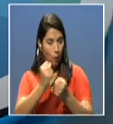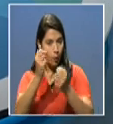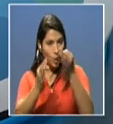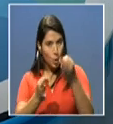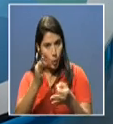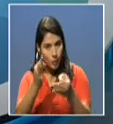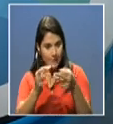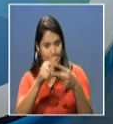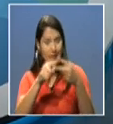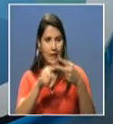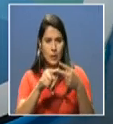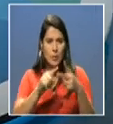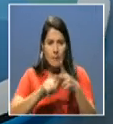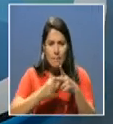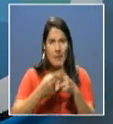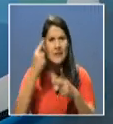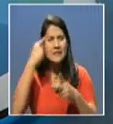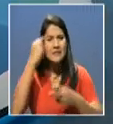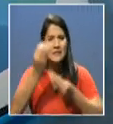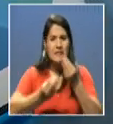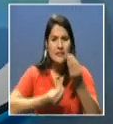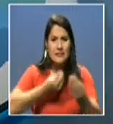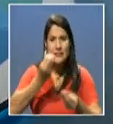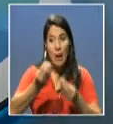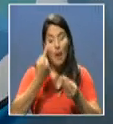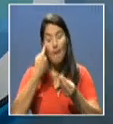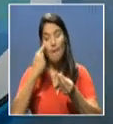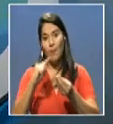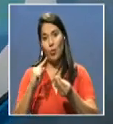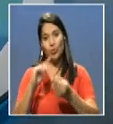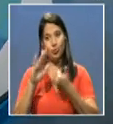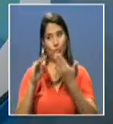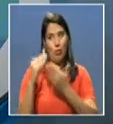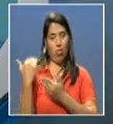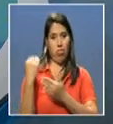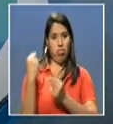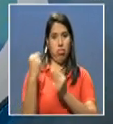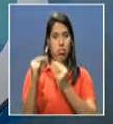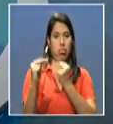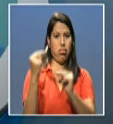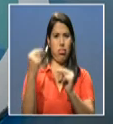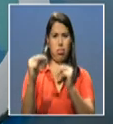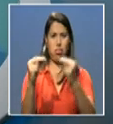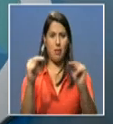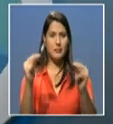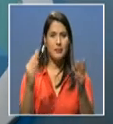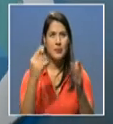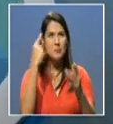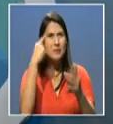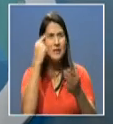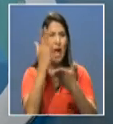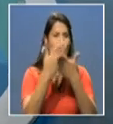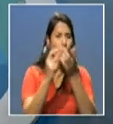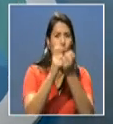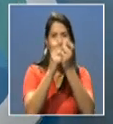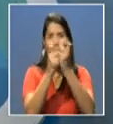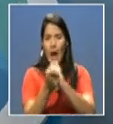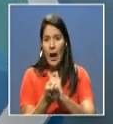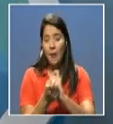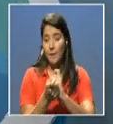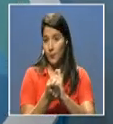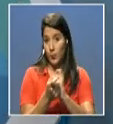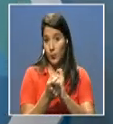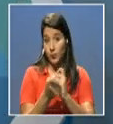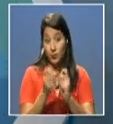a partir de esta crisis y el aumento de su deslegitimidad, presente un conjunto de reformas, incluyendo algunas